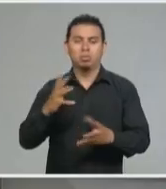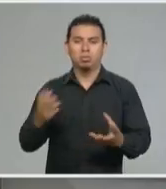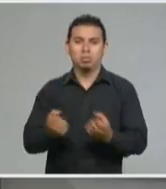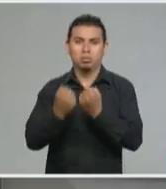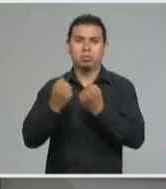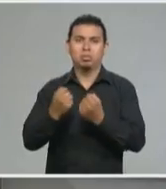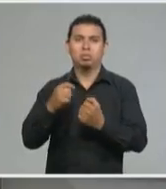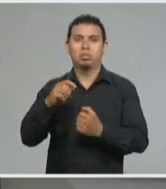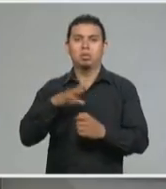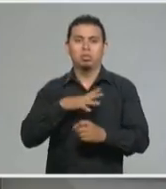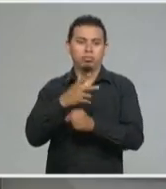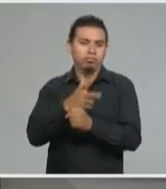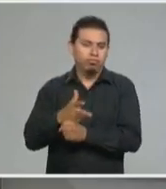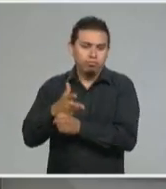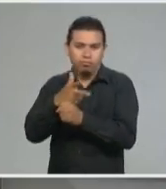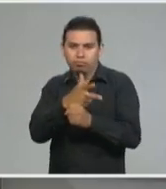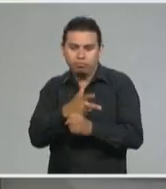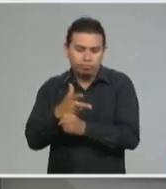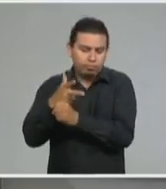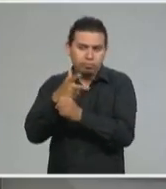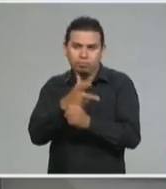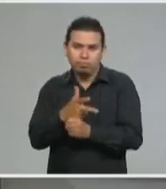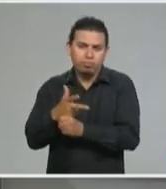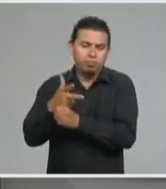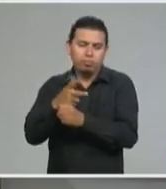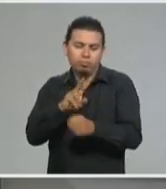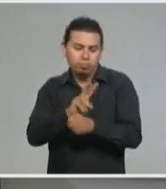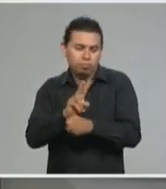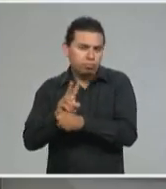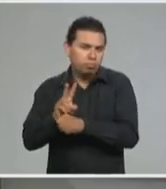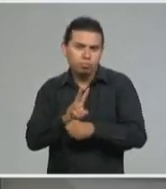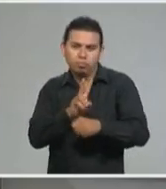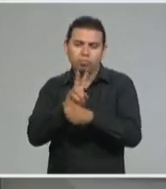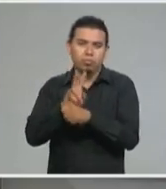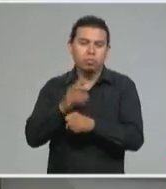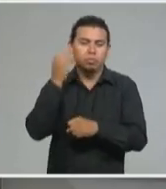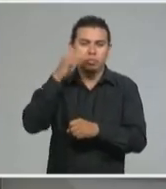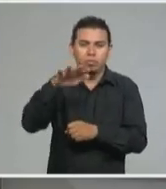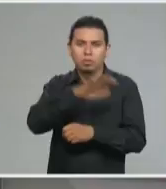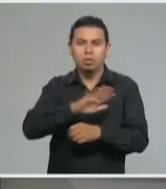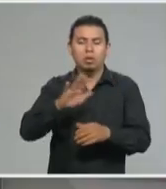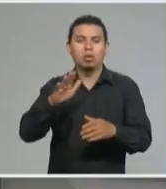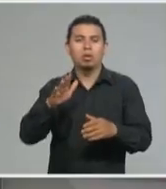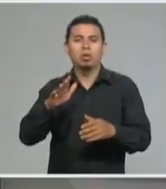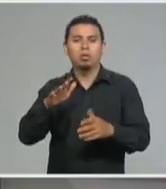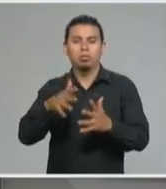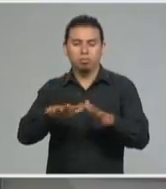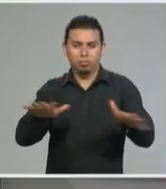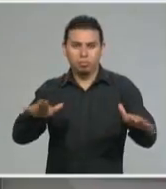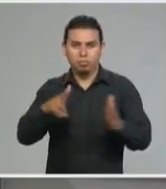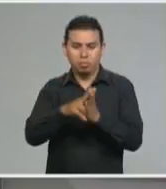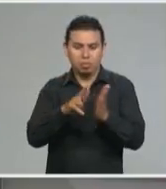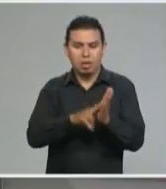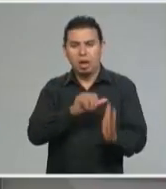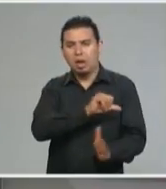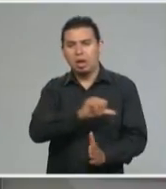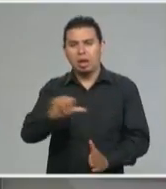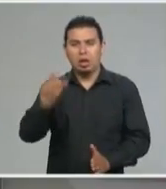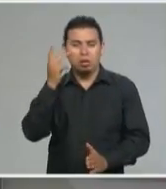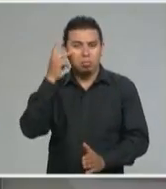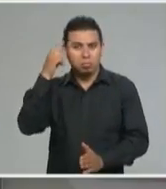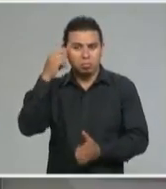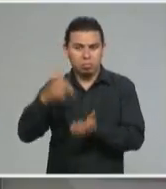mantienen monitoreo hoy esta tarde-noche en los litorales del estado de Oaxaca. Se cerraron a la navegación los puertos desde Huatulco hasta